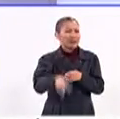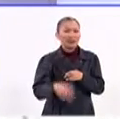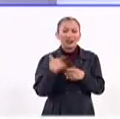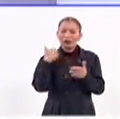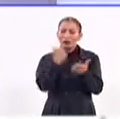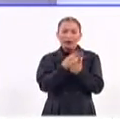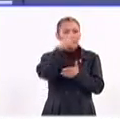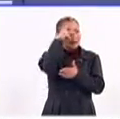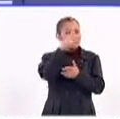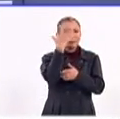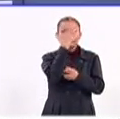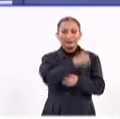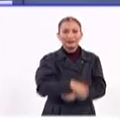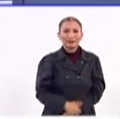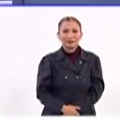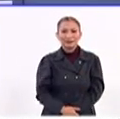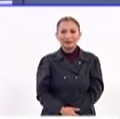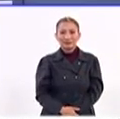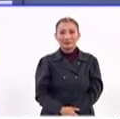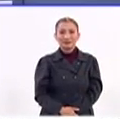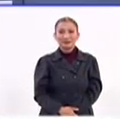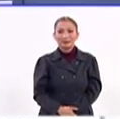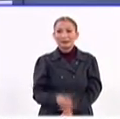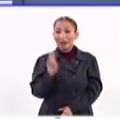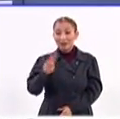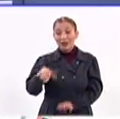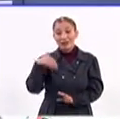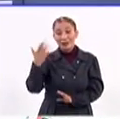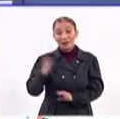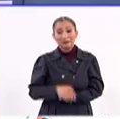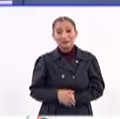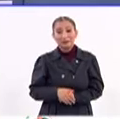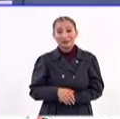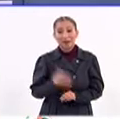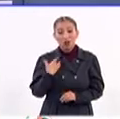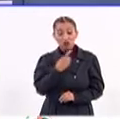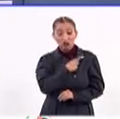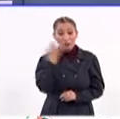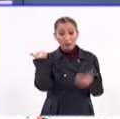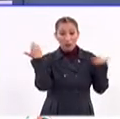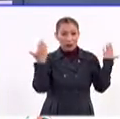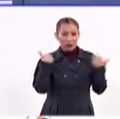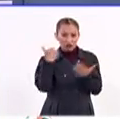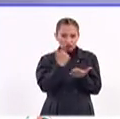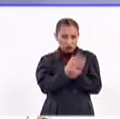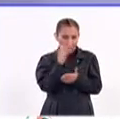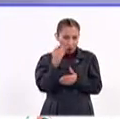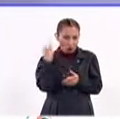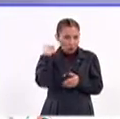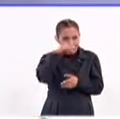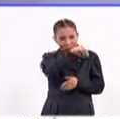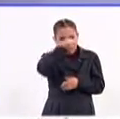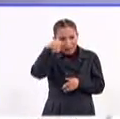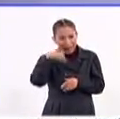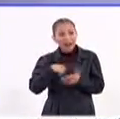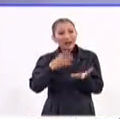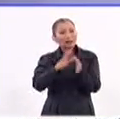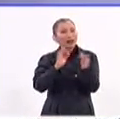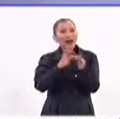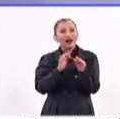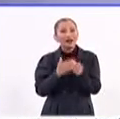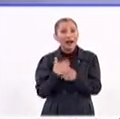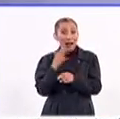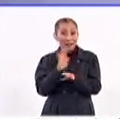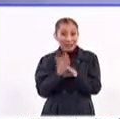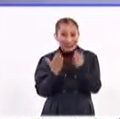de México es hermosa. Estoy enamorada de ella. Seguro que no te la pasas solo paseando por la ciudad. No. Cuéntanos un poquito acerca